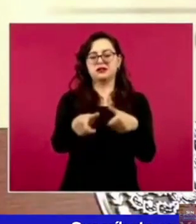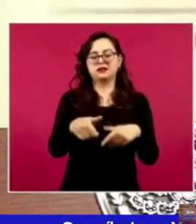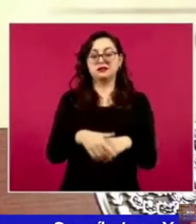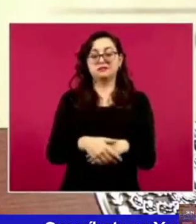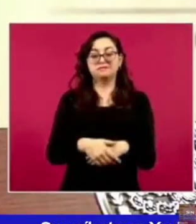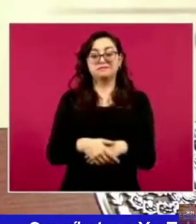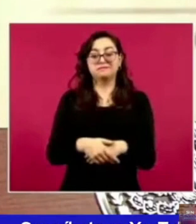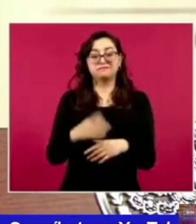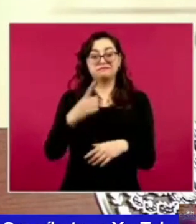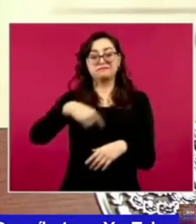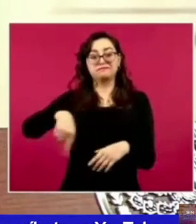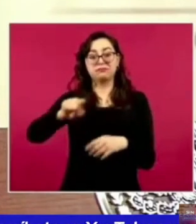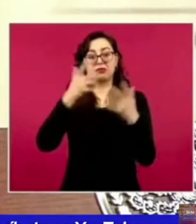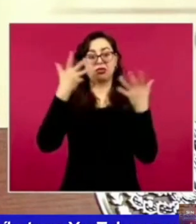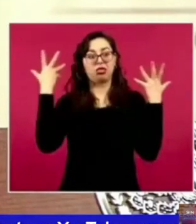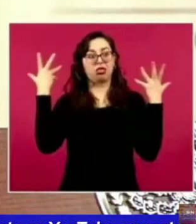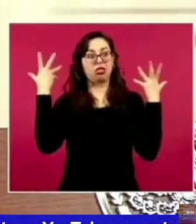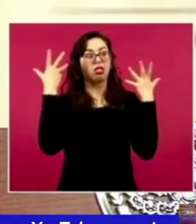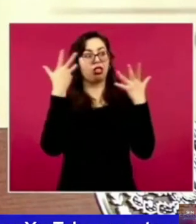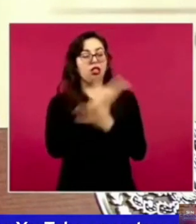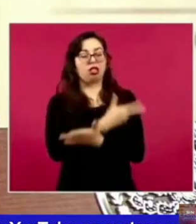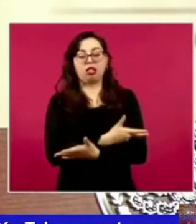Y ahora es el pueblo el que manda.